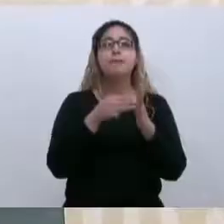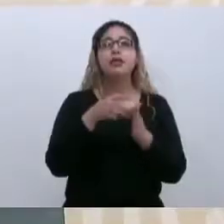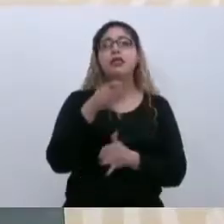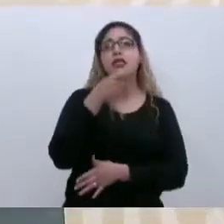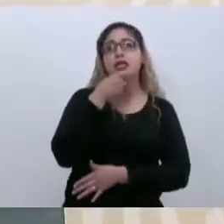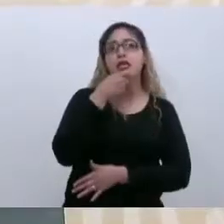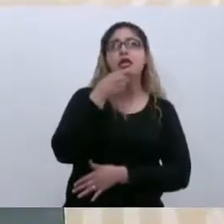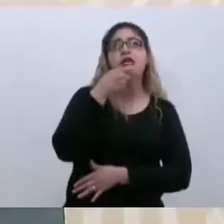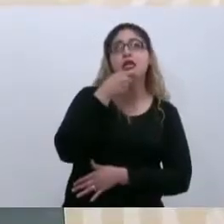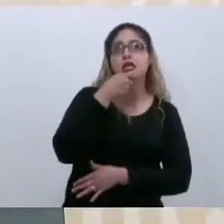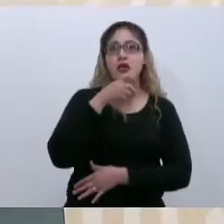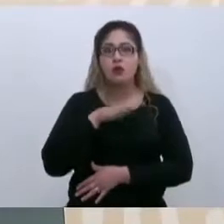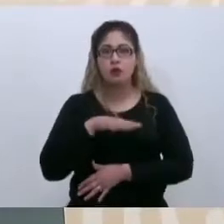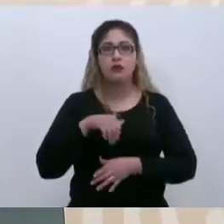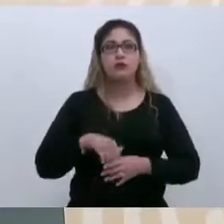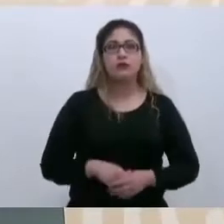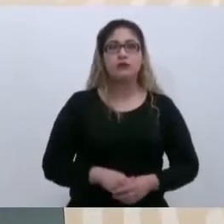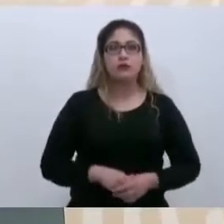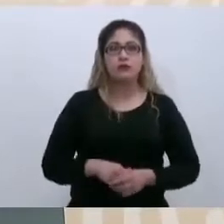pensión porque